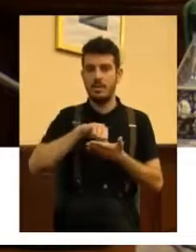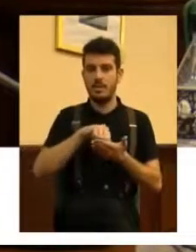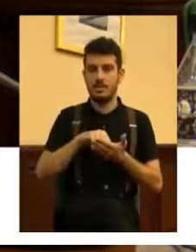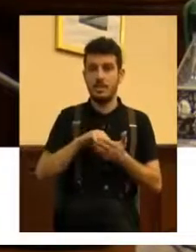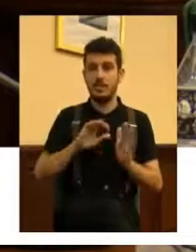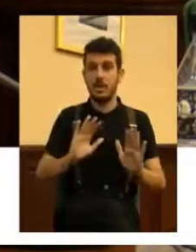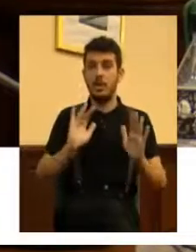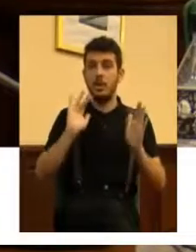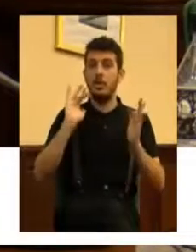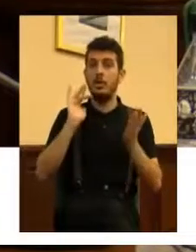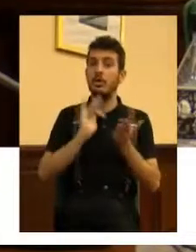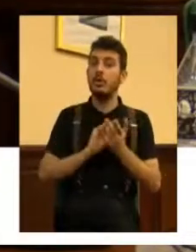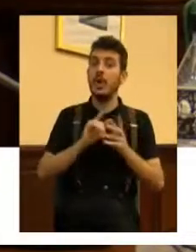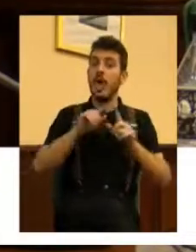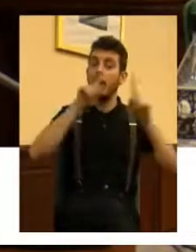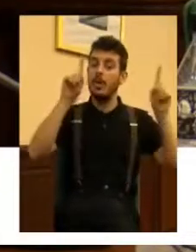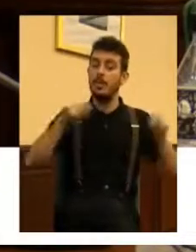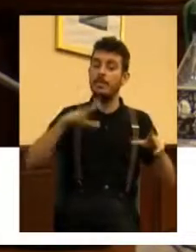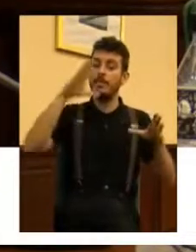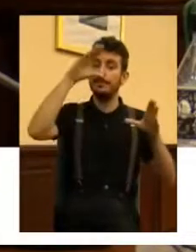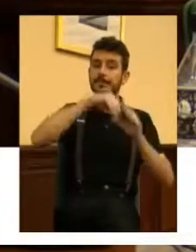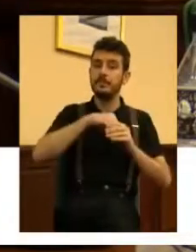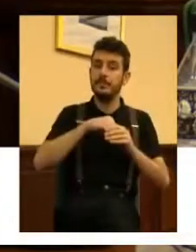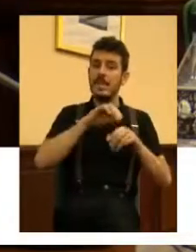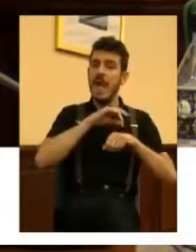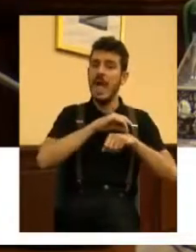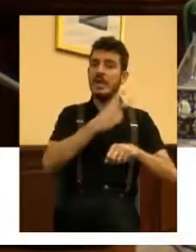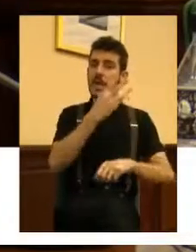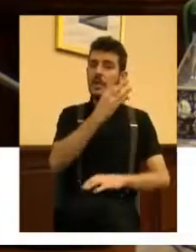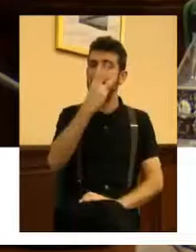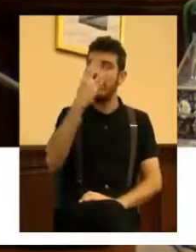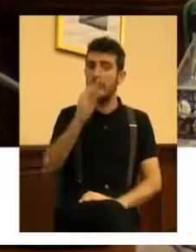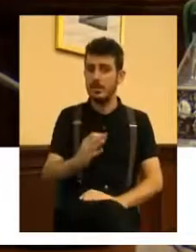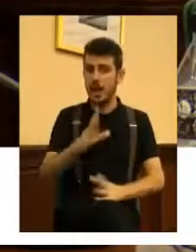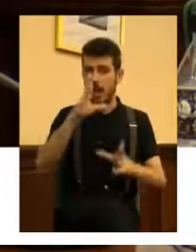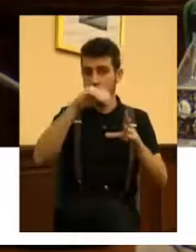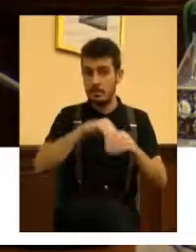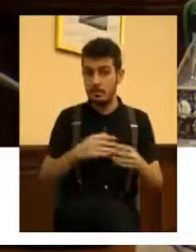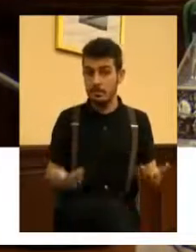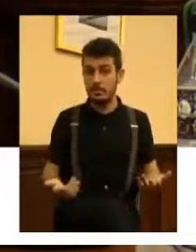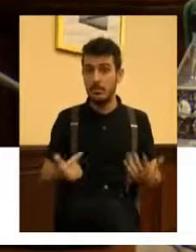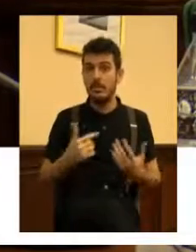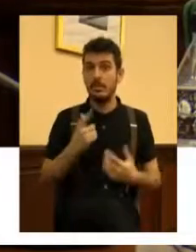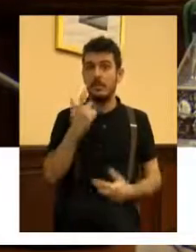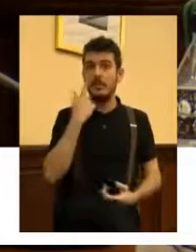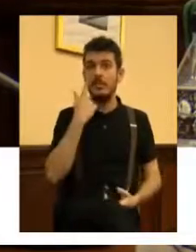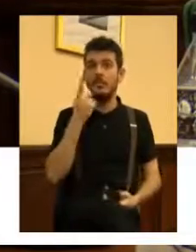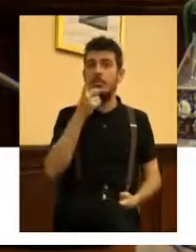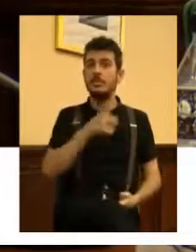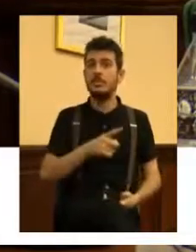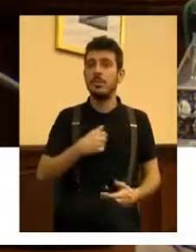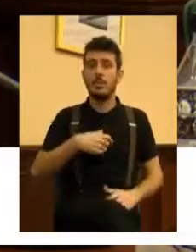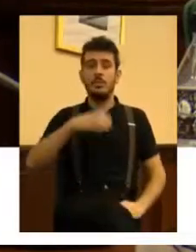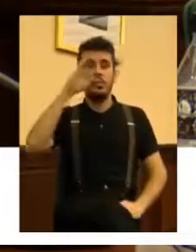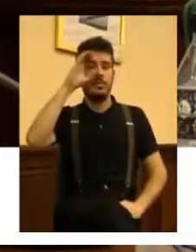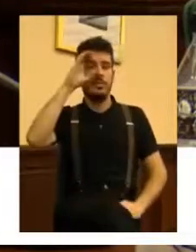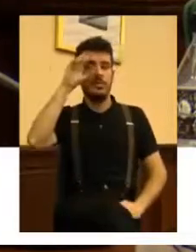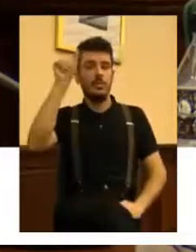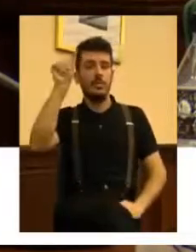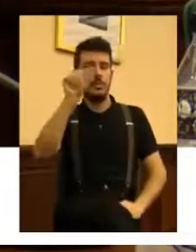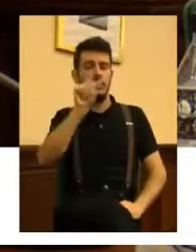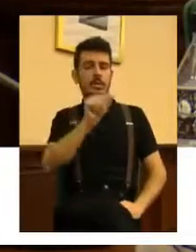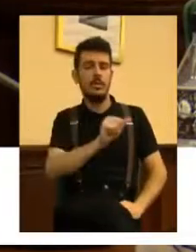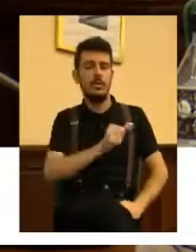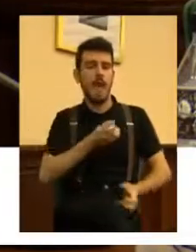que se enmarca dentro de la Agenda 2030. Y mire, han hablado, les estoy escuchando un argumento un